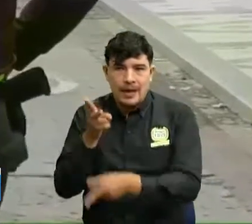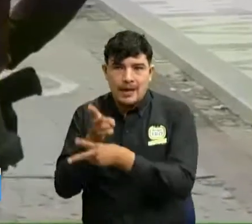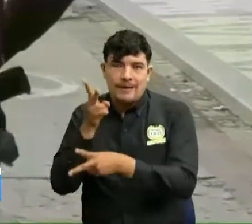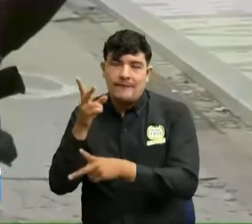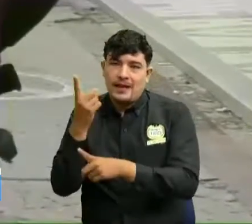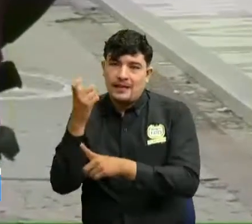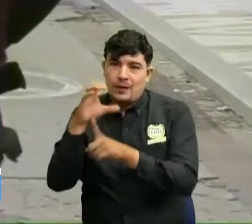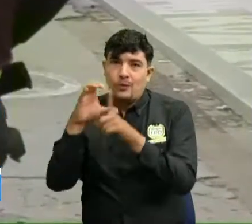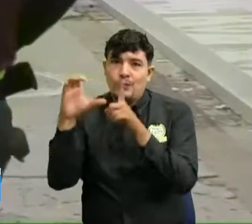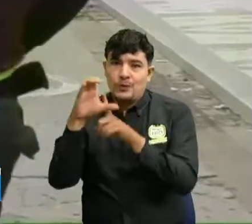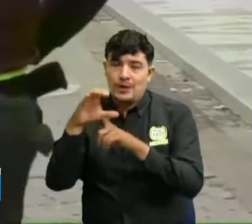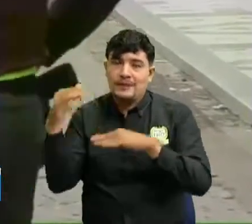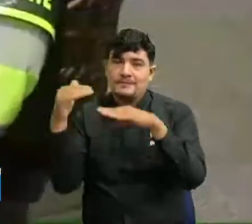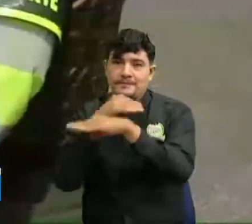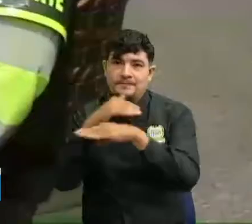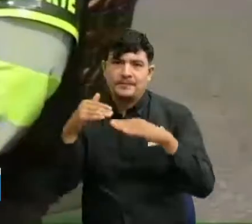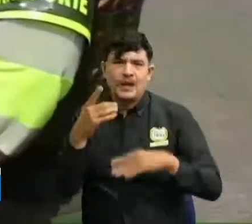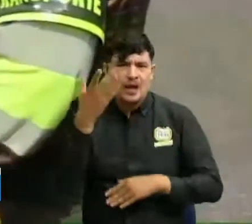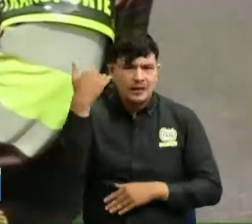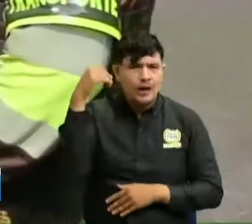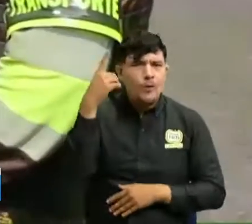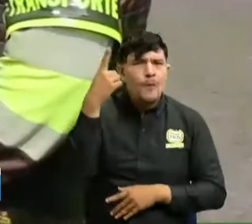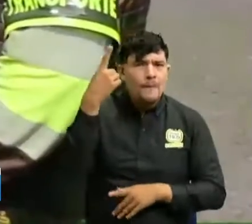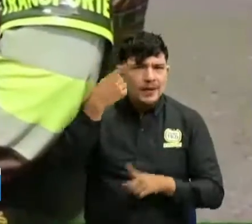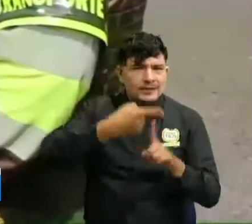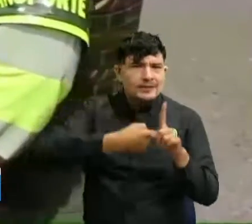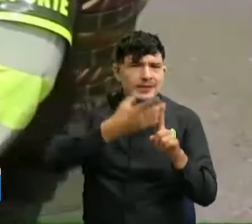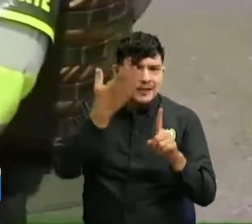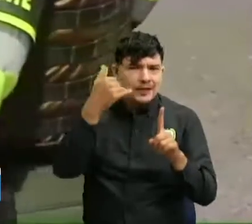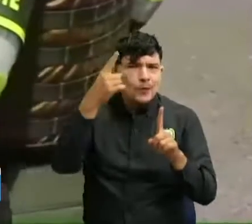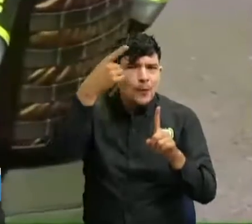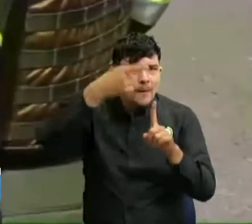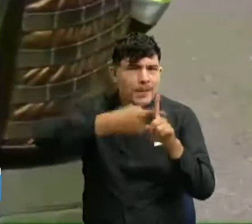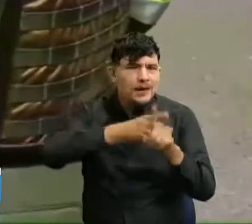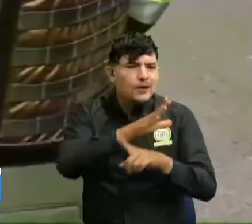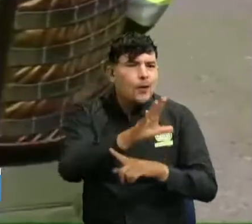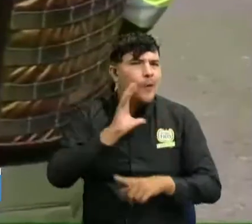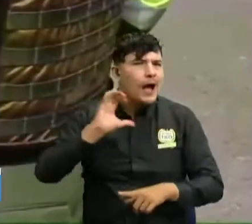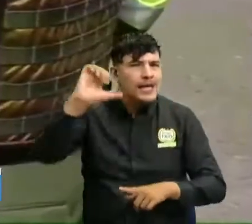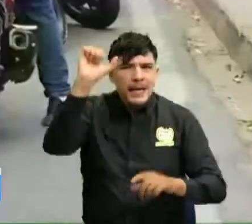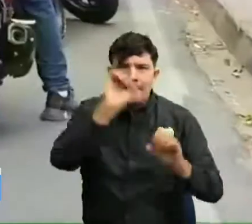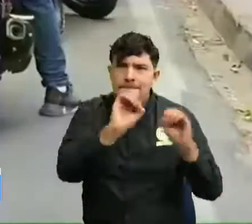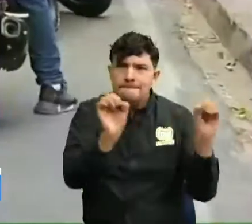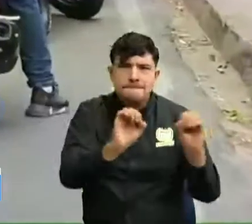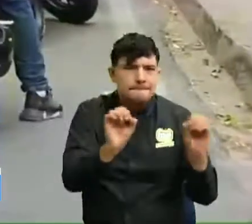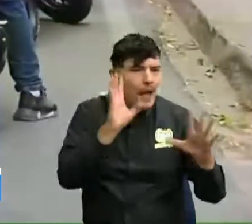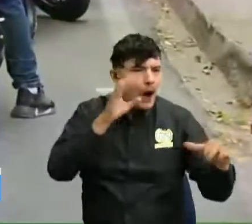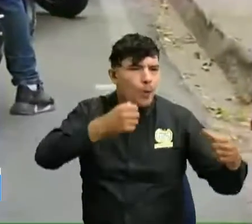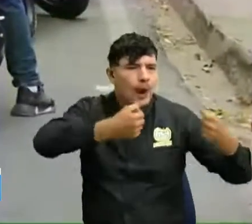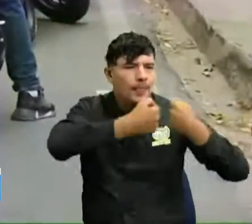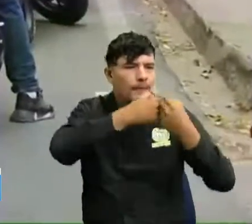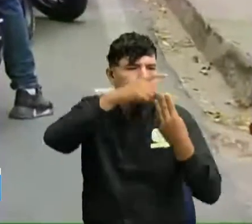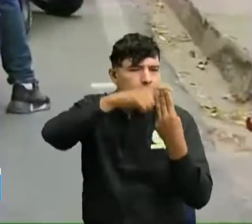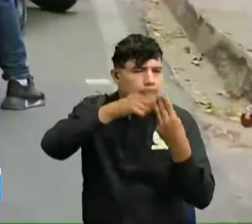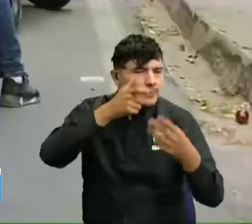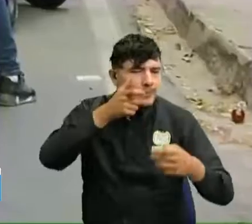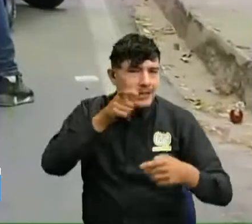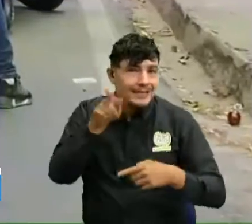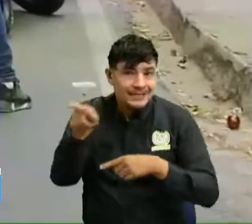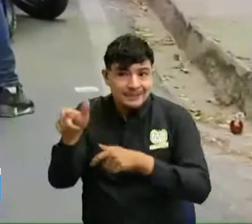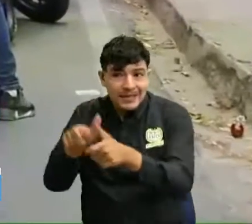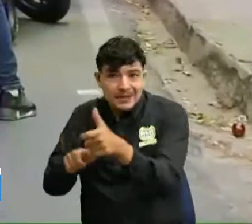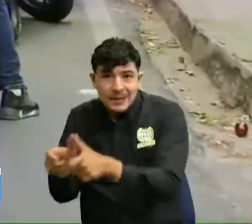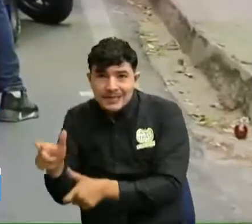pasado ya un mes y Ocaña sigue sin la presencia de los operativos de control y vigilancia de la policía de tránsito, situación que ha sido aprovechada